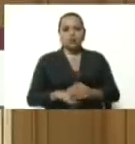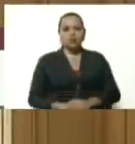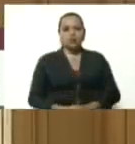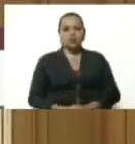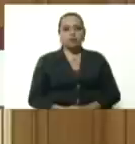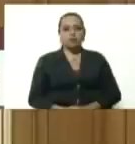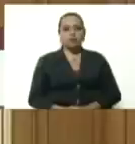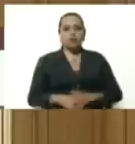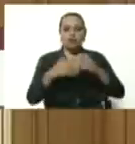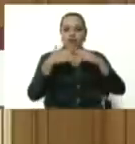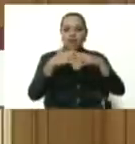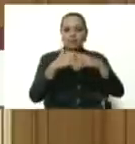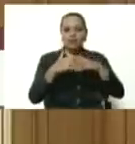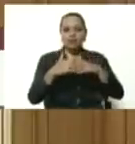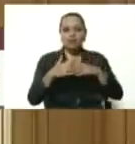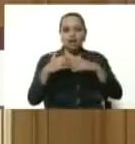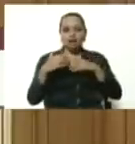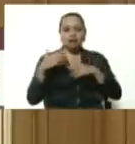incorporaba